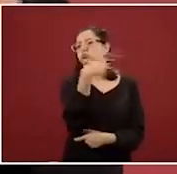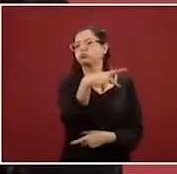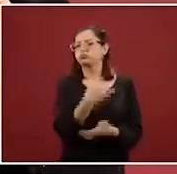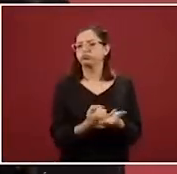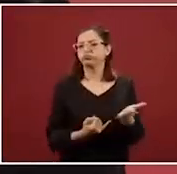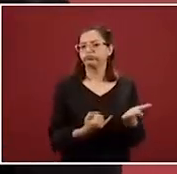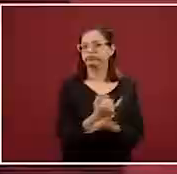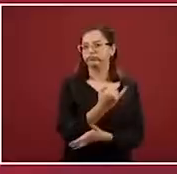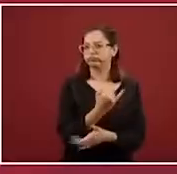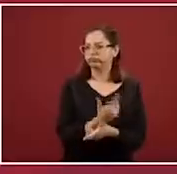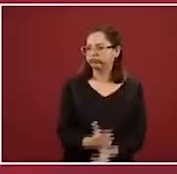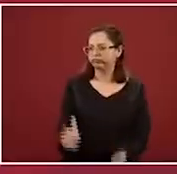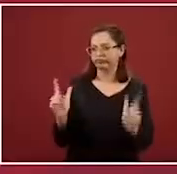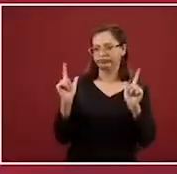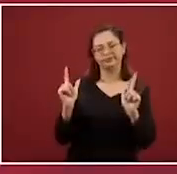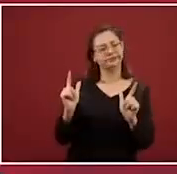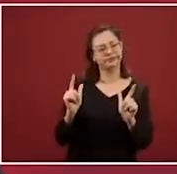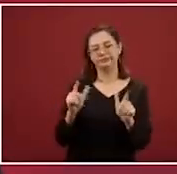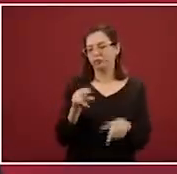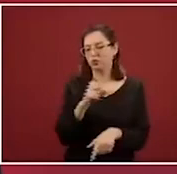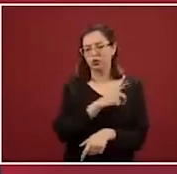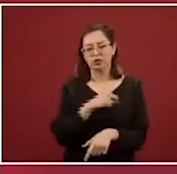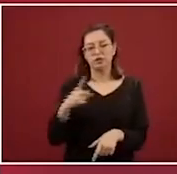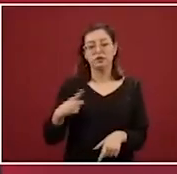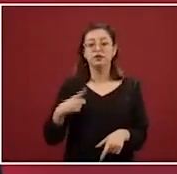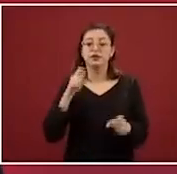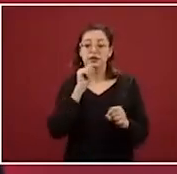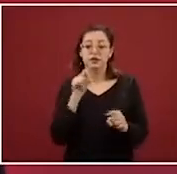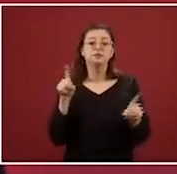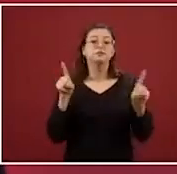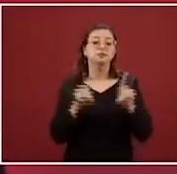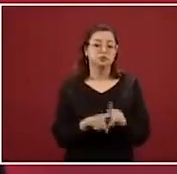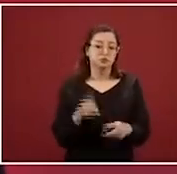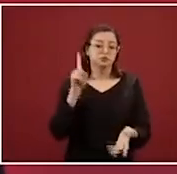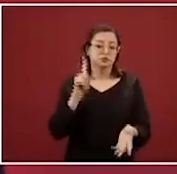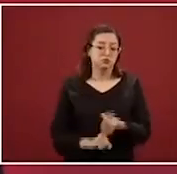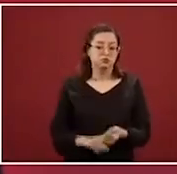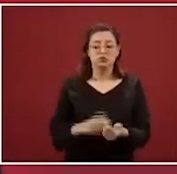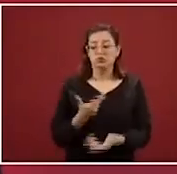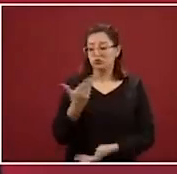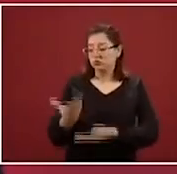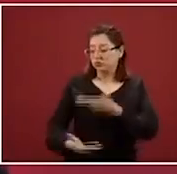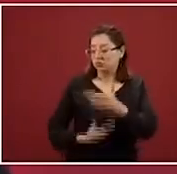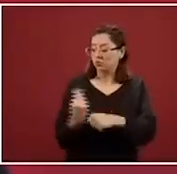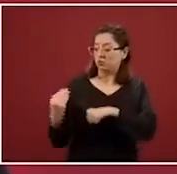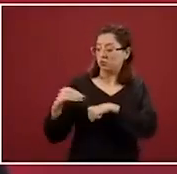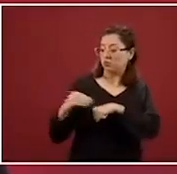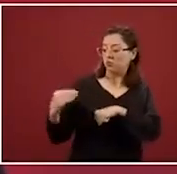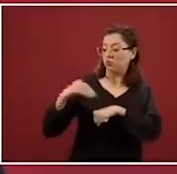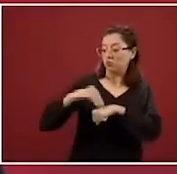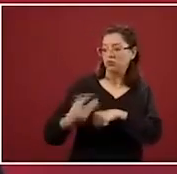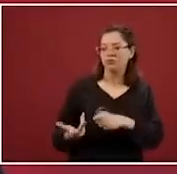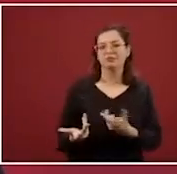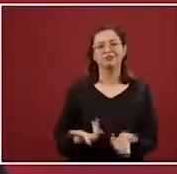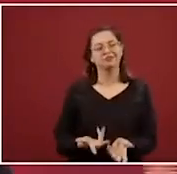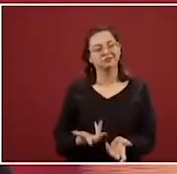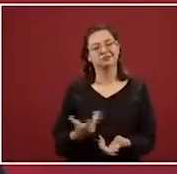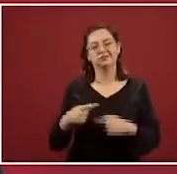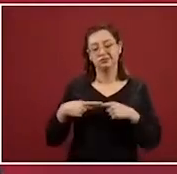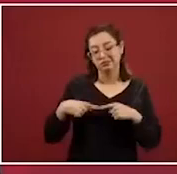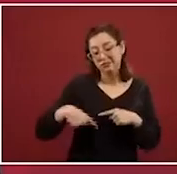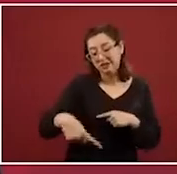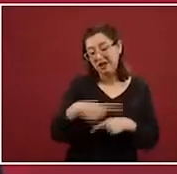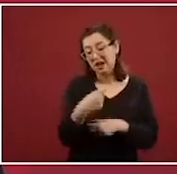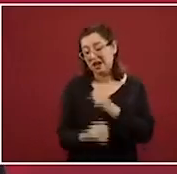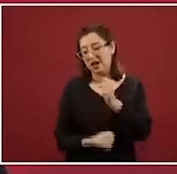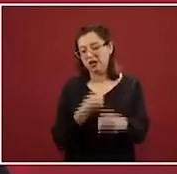Y el tema también de los servicios adicionales está vinculado al mismo permiso. Esperamos que en este año se